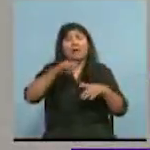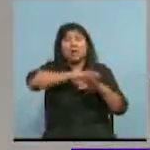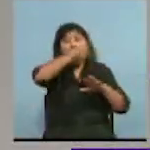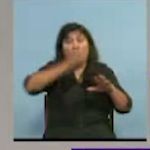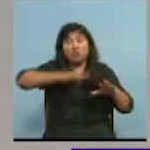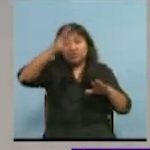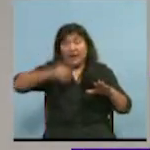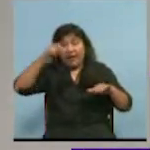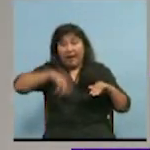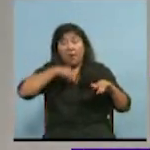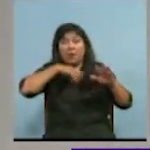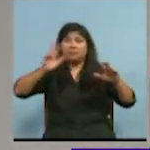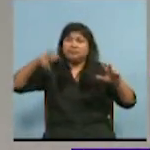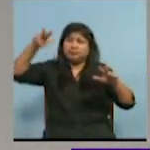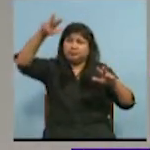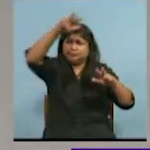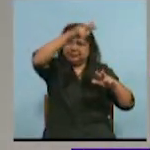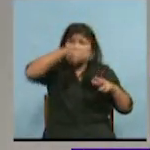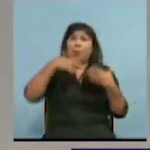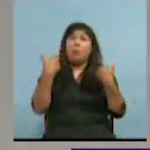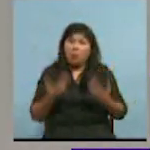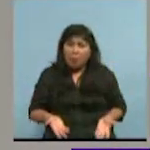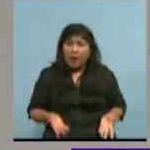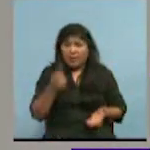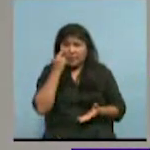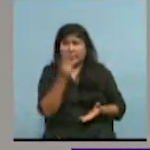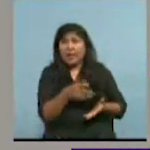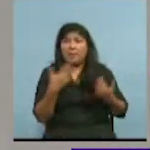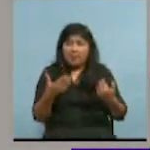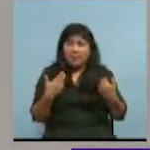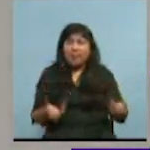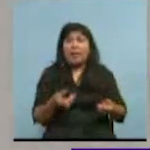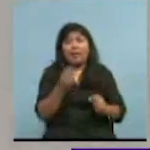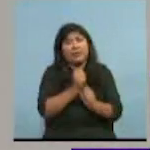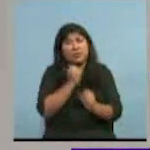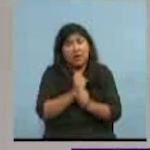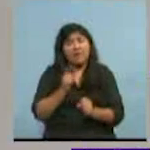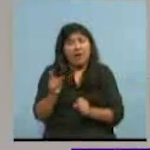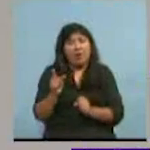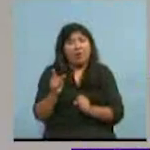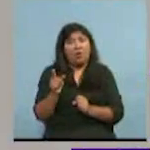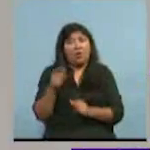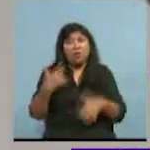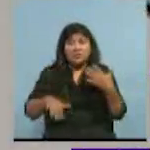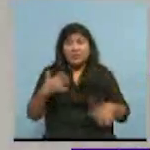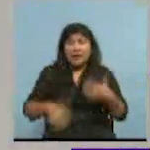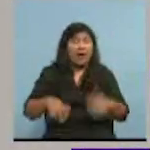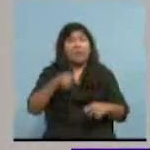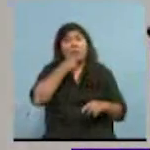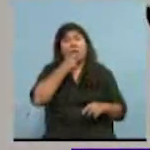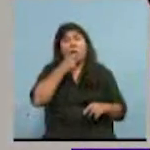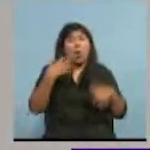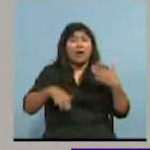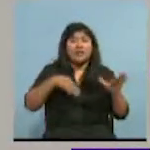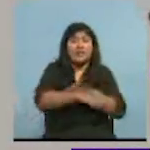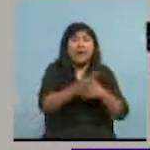dispone. Y bueno, cumpliendo las funciones de vuelos sanitarios, como así también